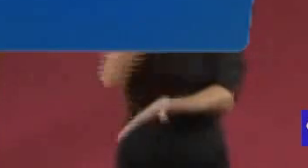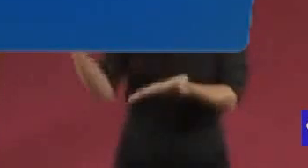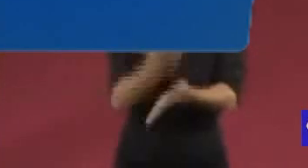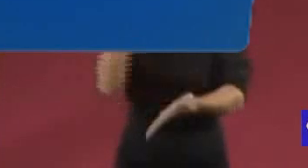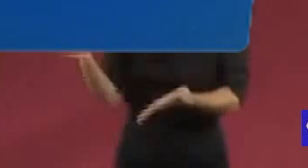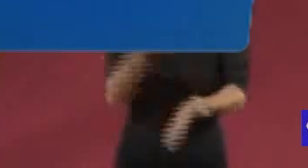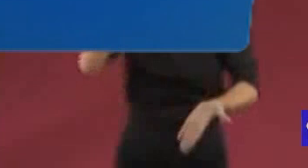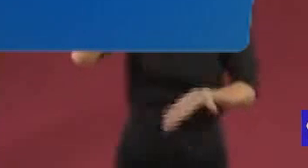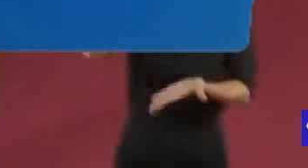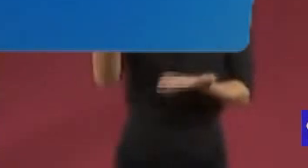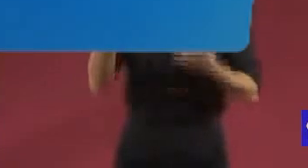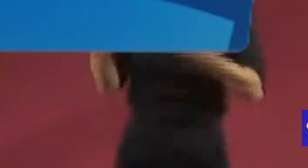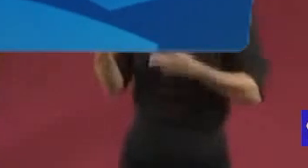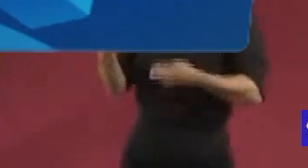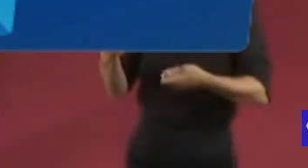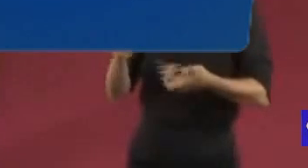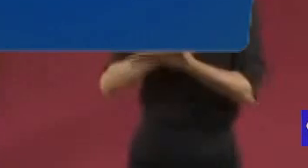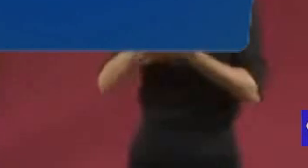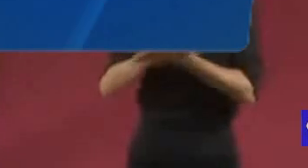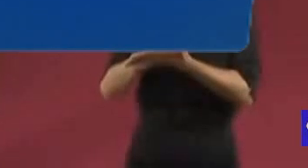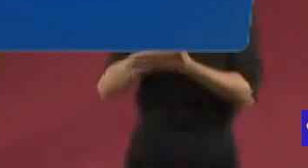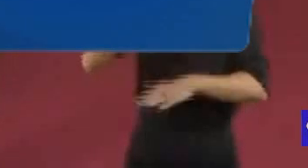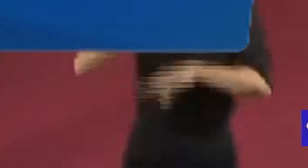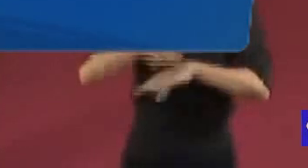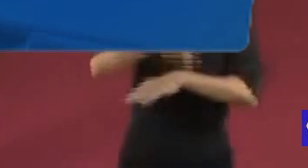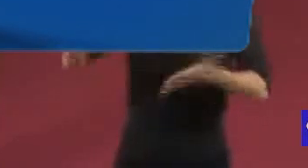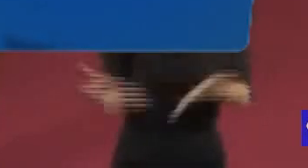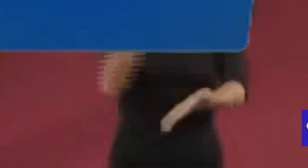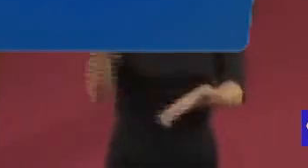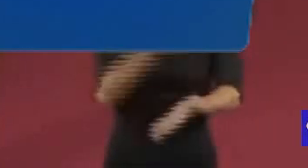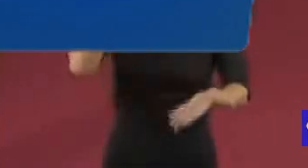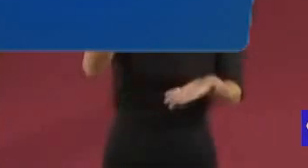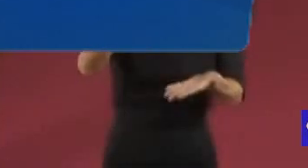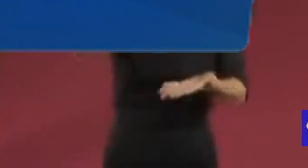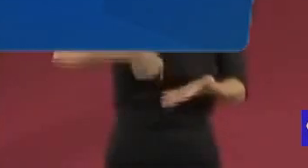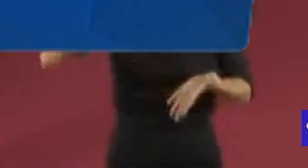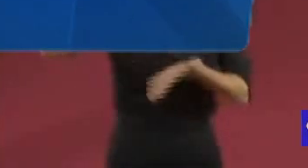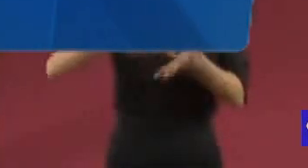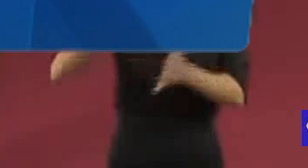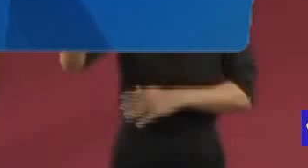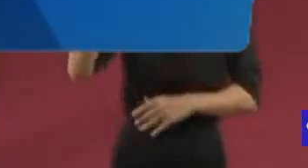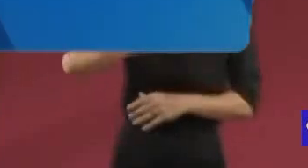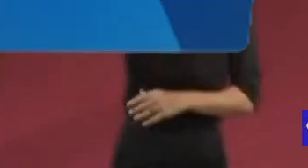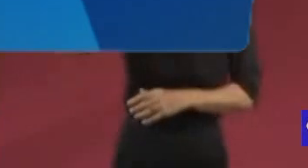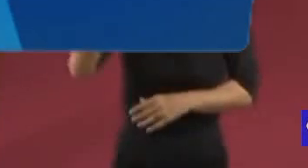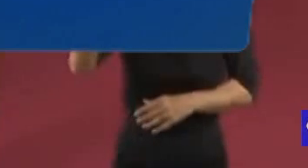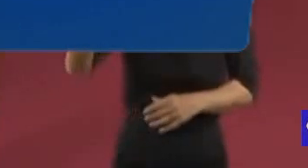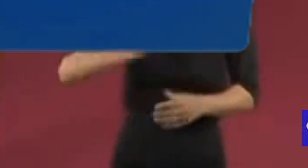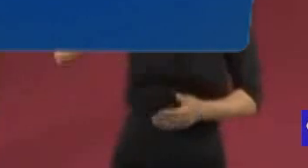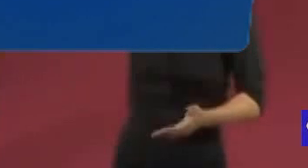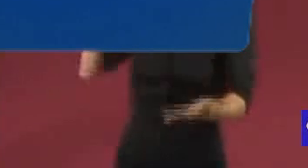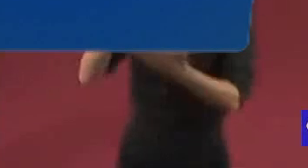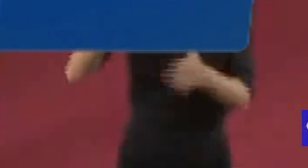en esto por ahí la gente con con buen argumento plantea decir bueno acá hay abuso empresario bueno